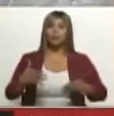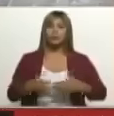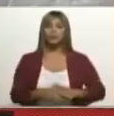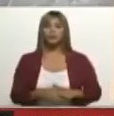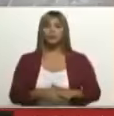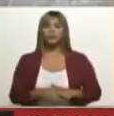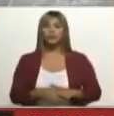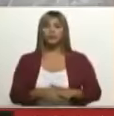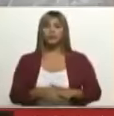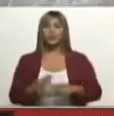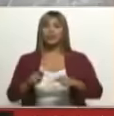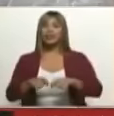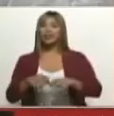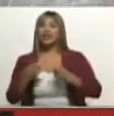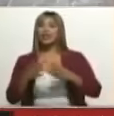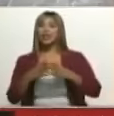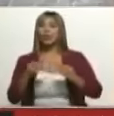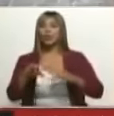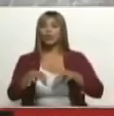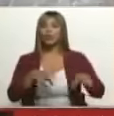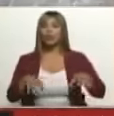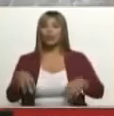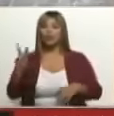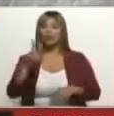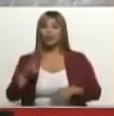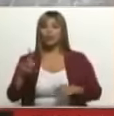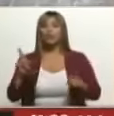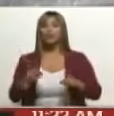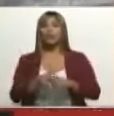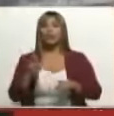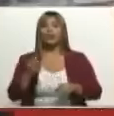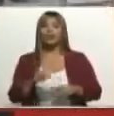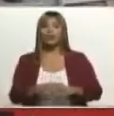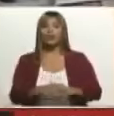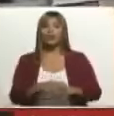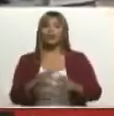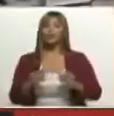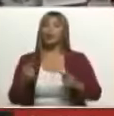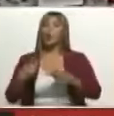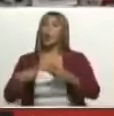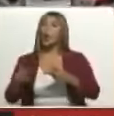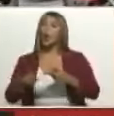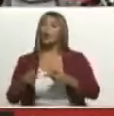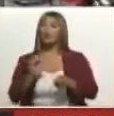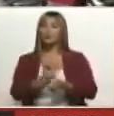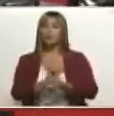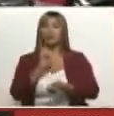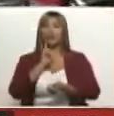que impactaban todo el territorio nacional, así como el extinto Tocorón.